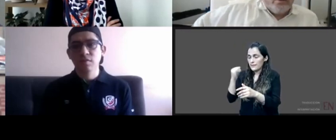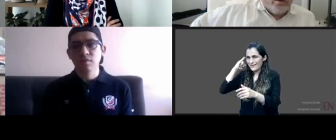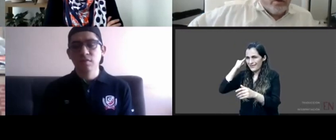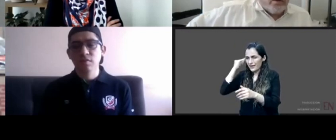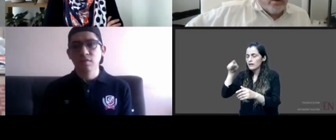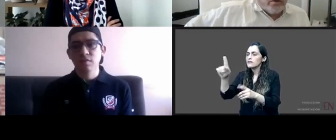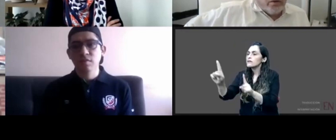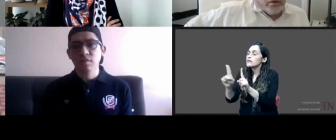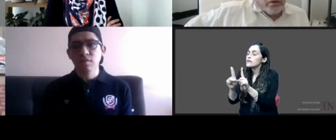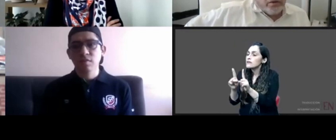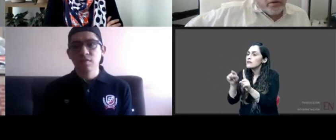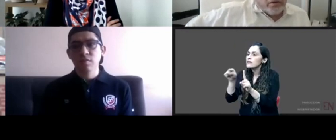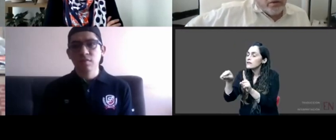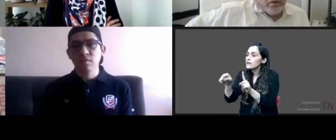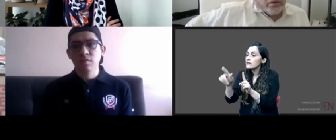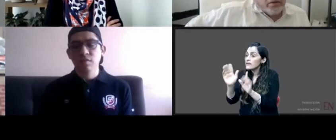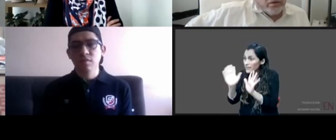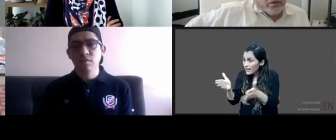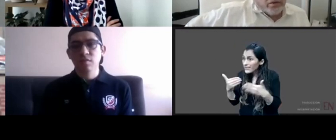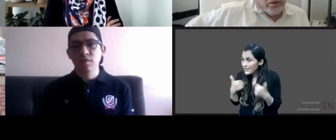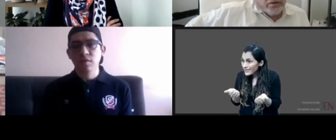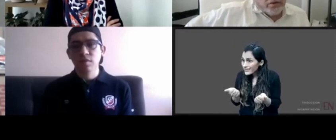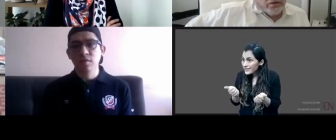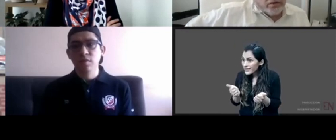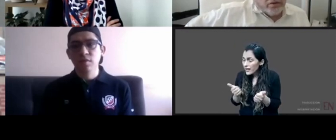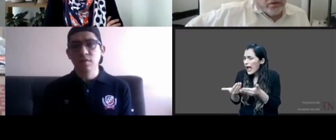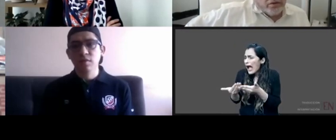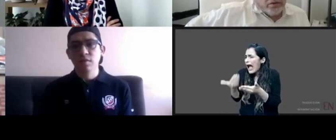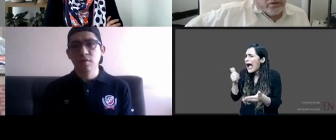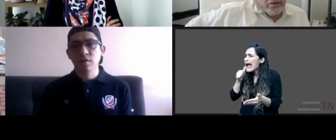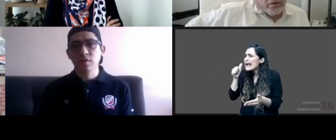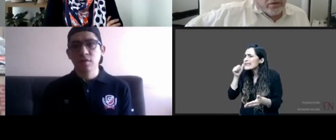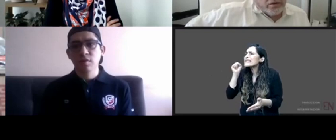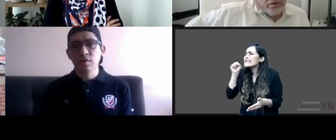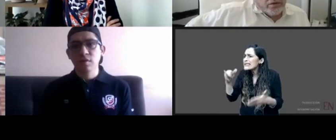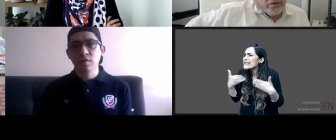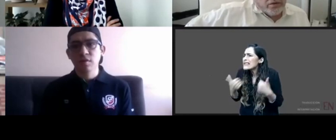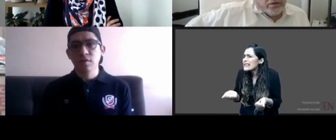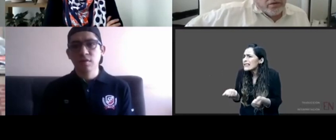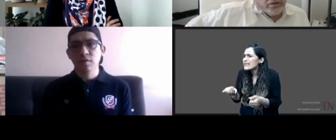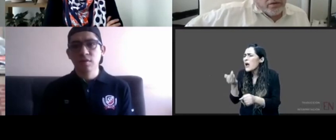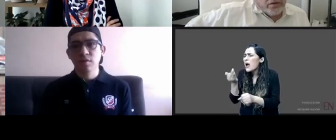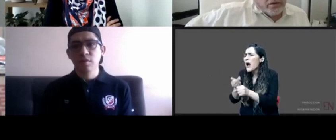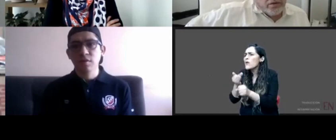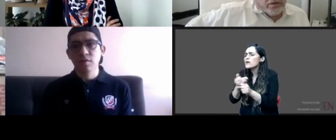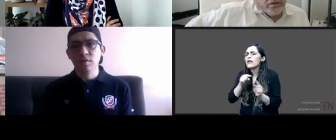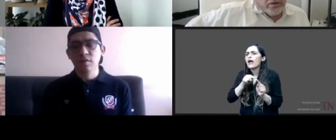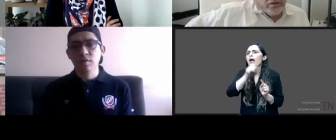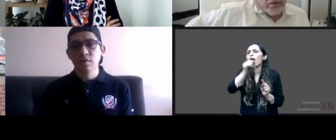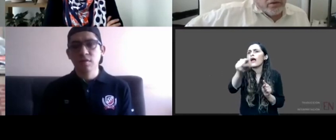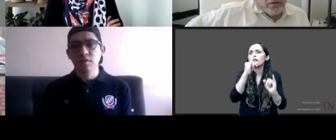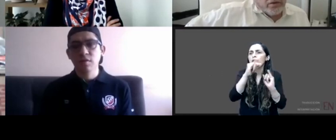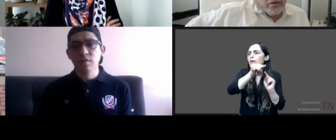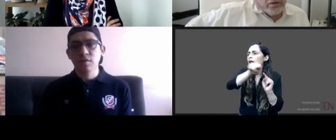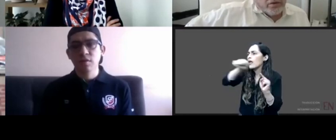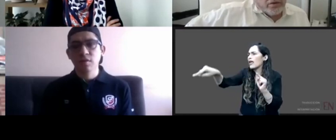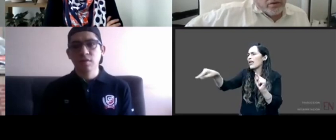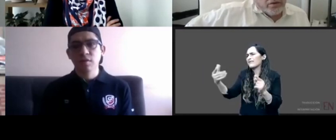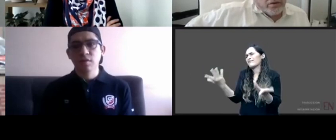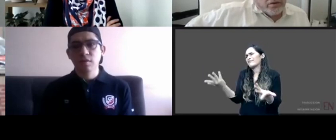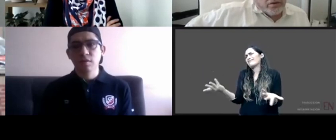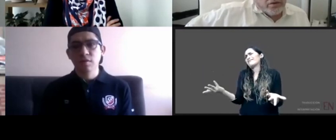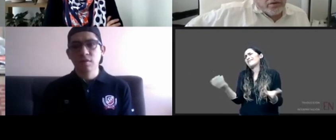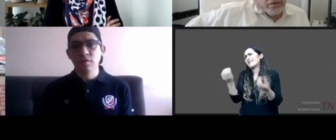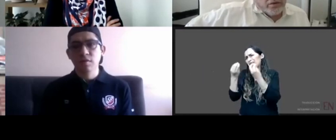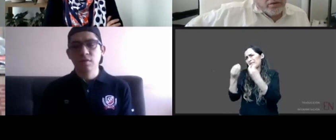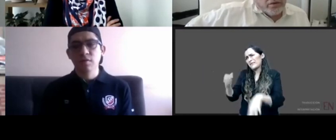que si él había entendido todo un día antes, ¿por qué tenemos que estar triangulando la información? Que